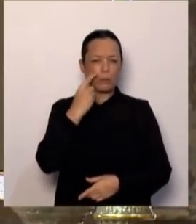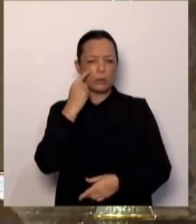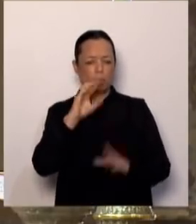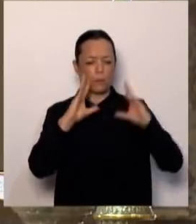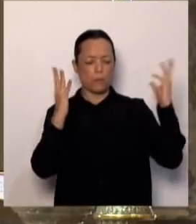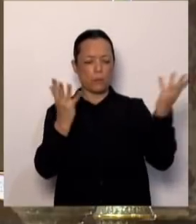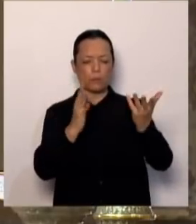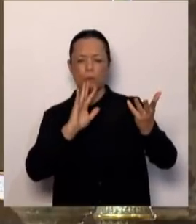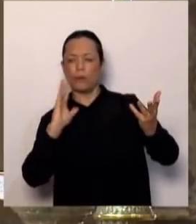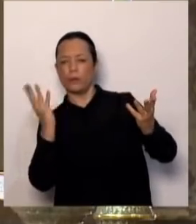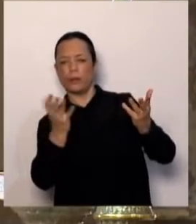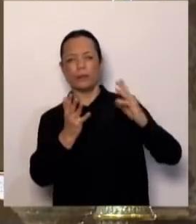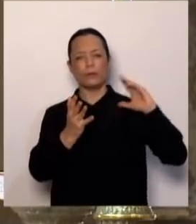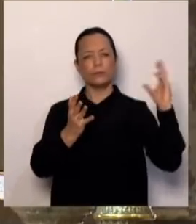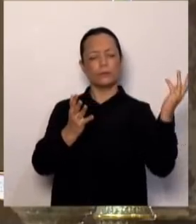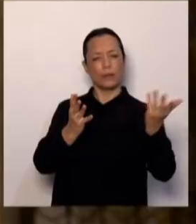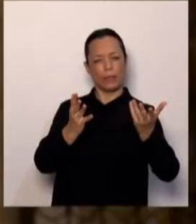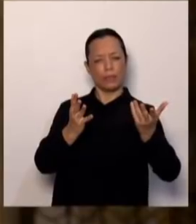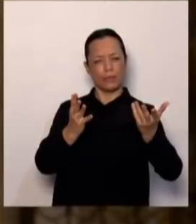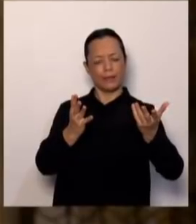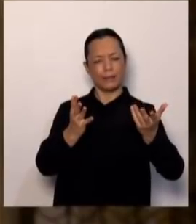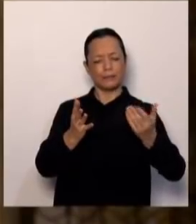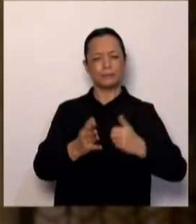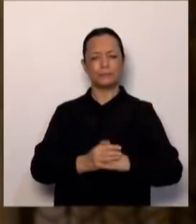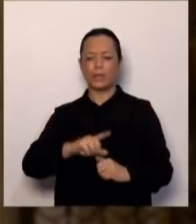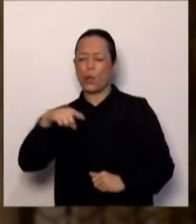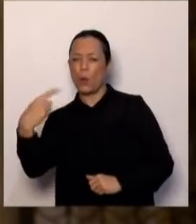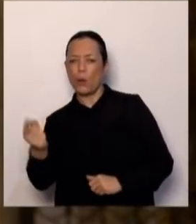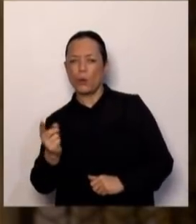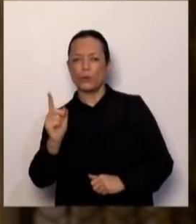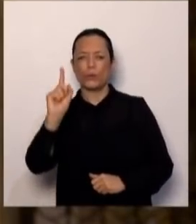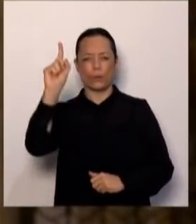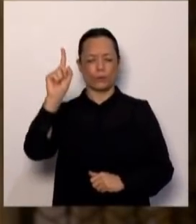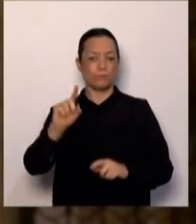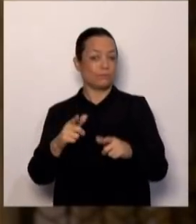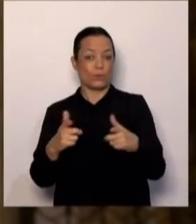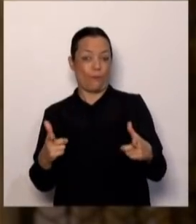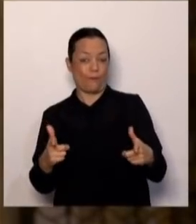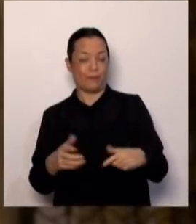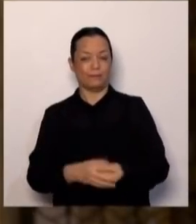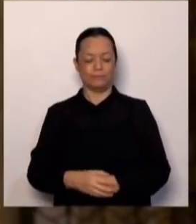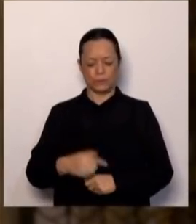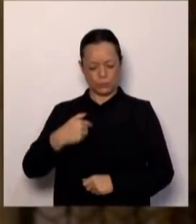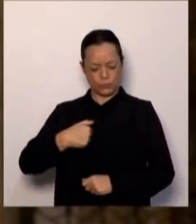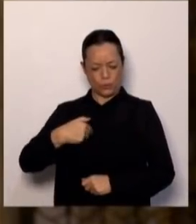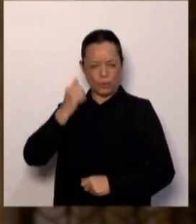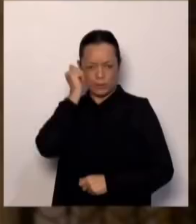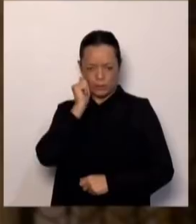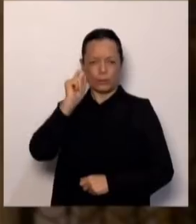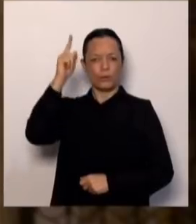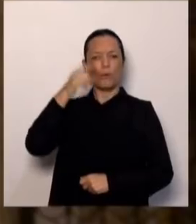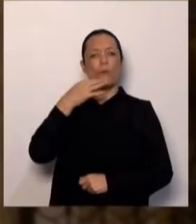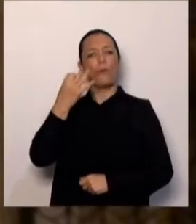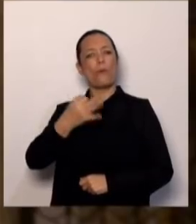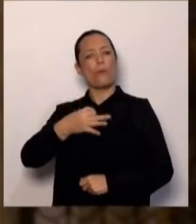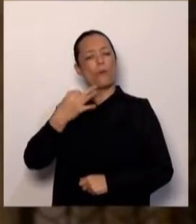oriente y el occidente, que no hay nada fuera de mí. Yo soy el Señor, y no hay